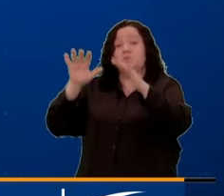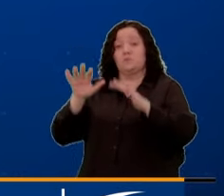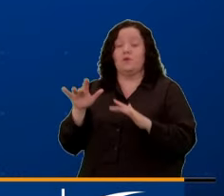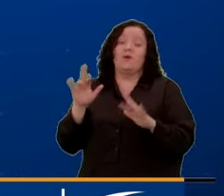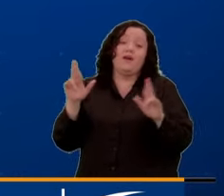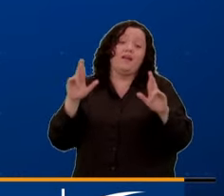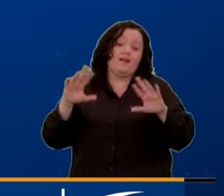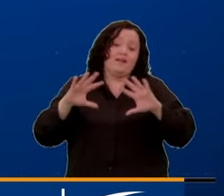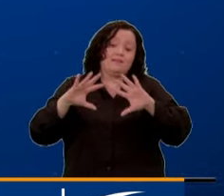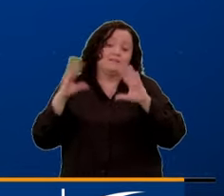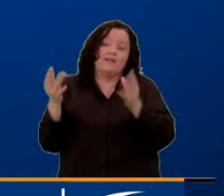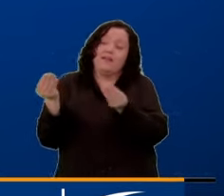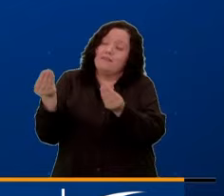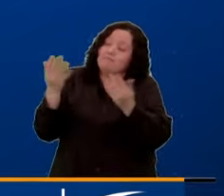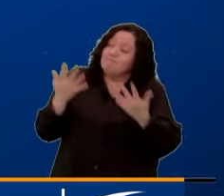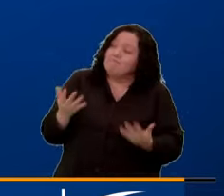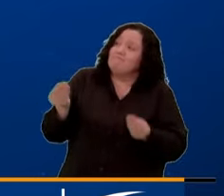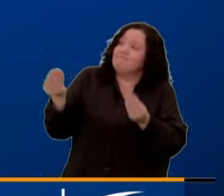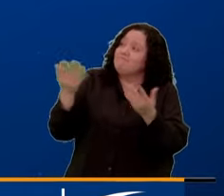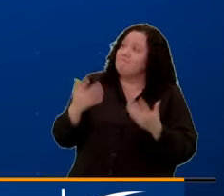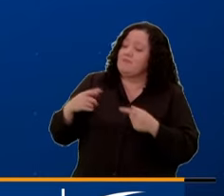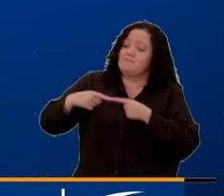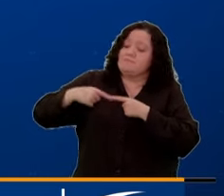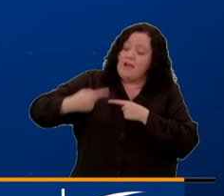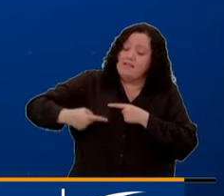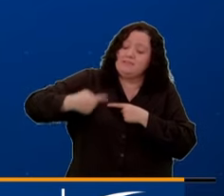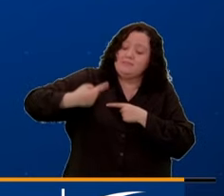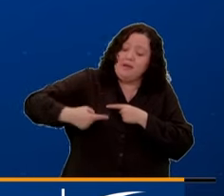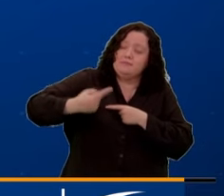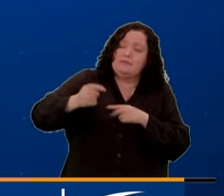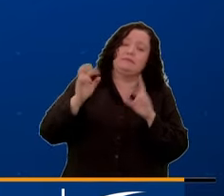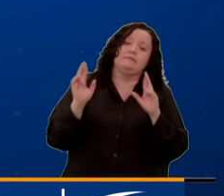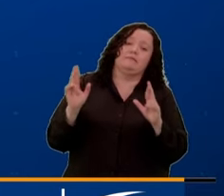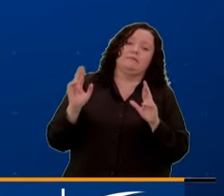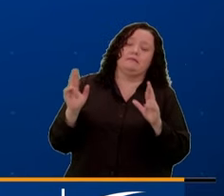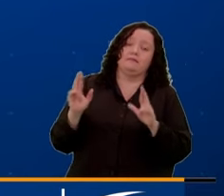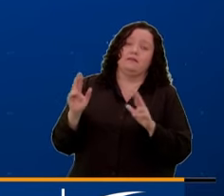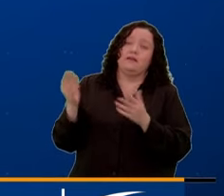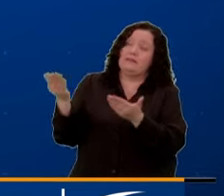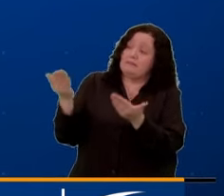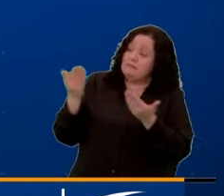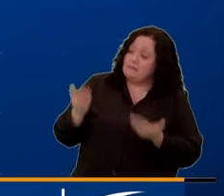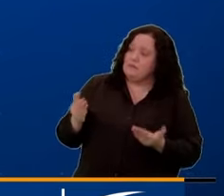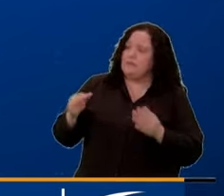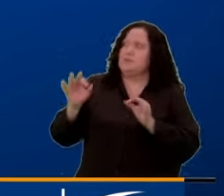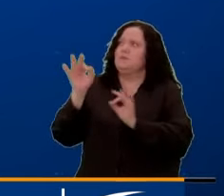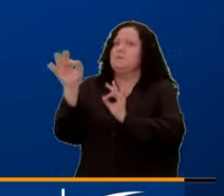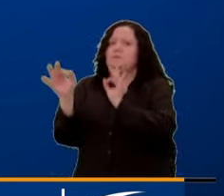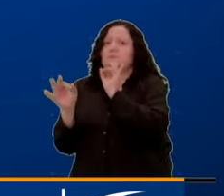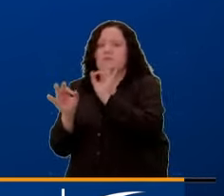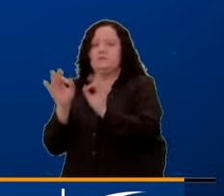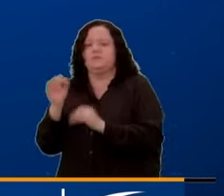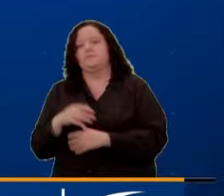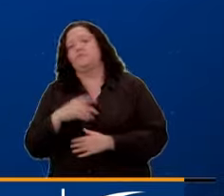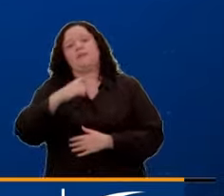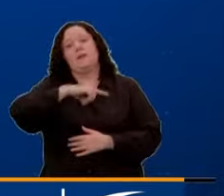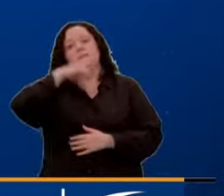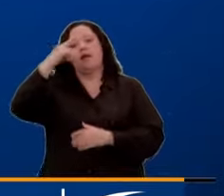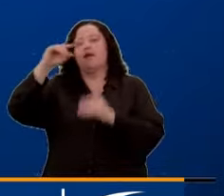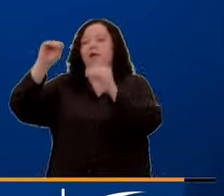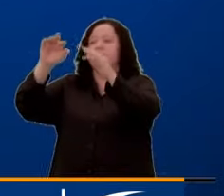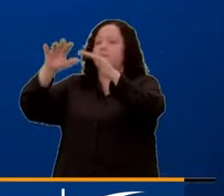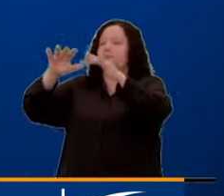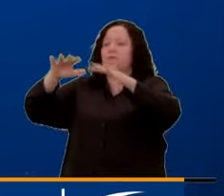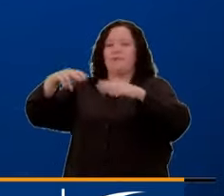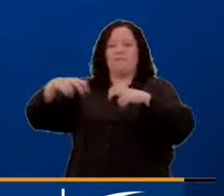siga regalando de manera más frecuente y nos permita conservar este ecosistema. La nieve cubrió parte del